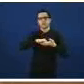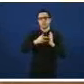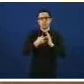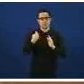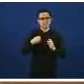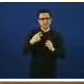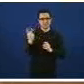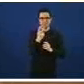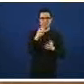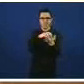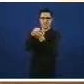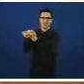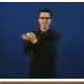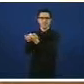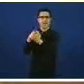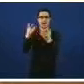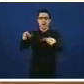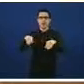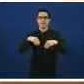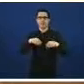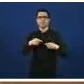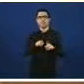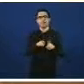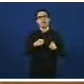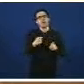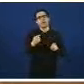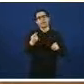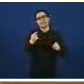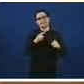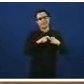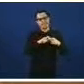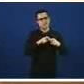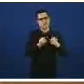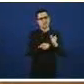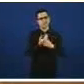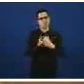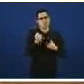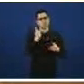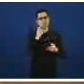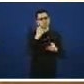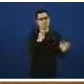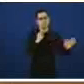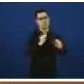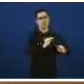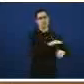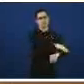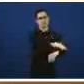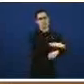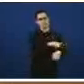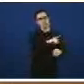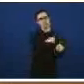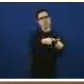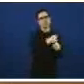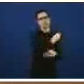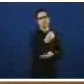Mercado De Valores Que aceptou Este tipo De produtos Financeiros Cando vostedes Gobernaban E apoyaban O Banco De España E a Comisión